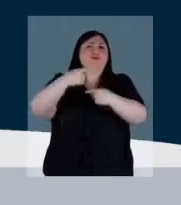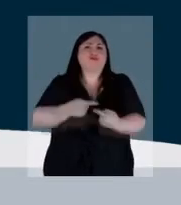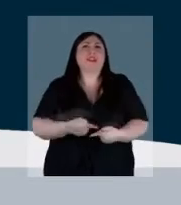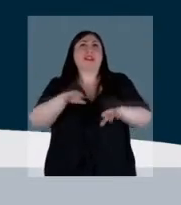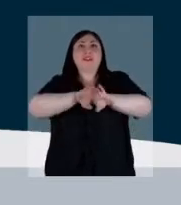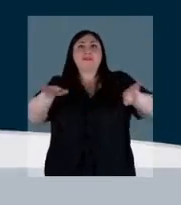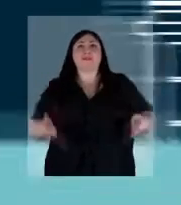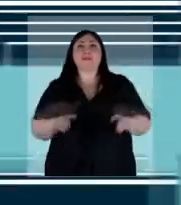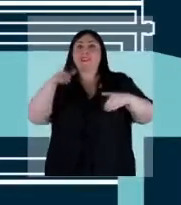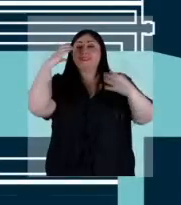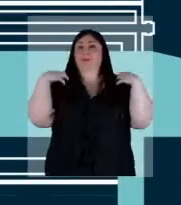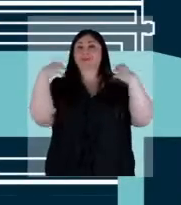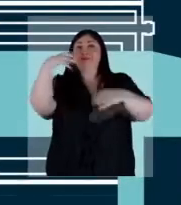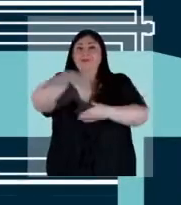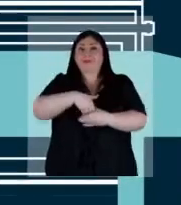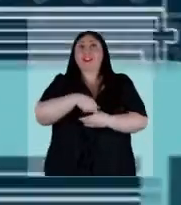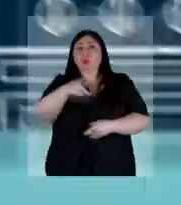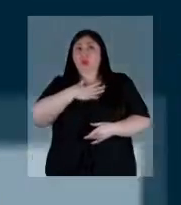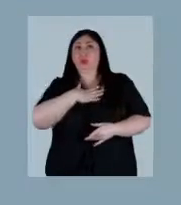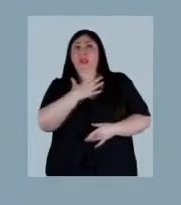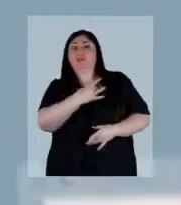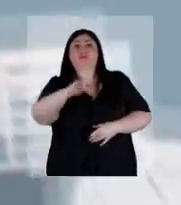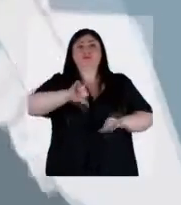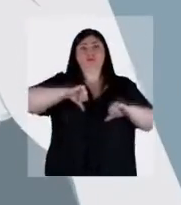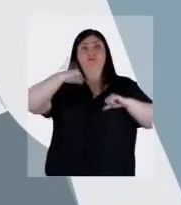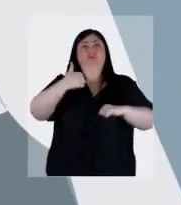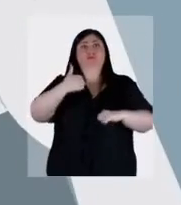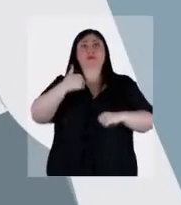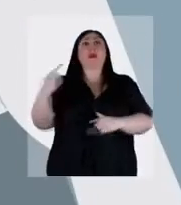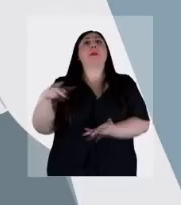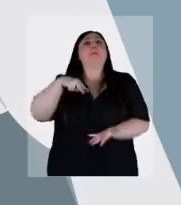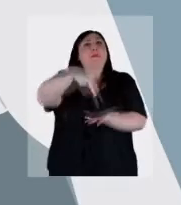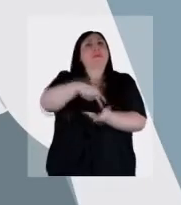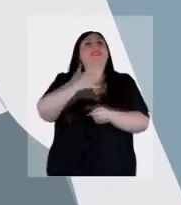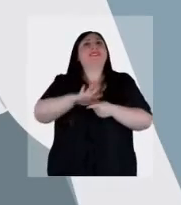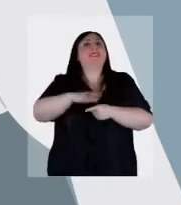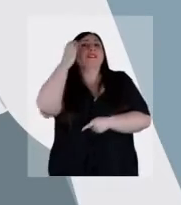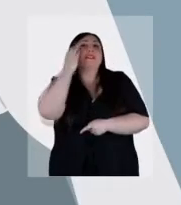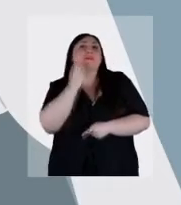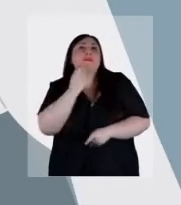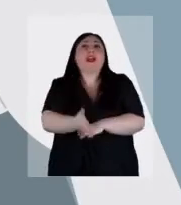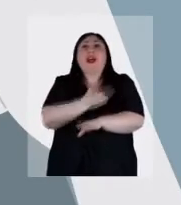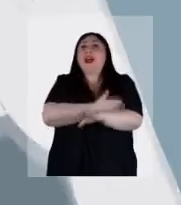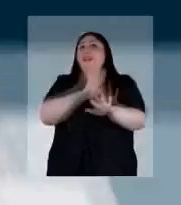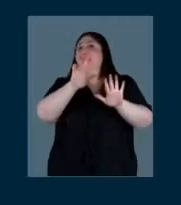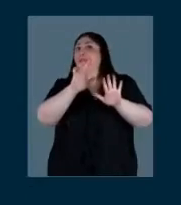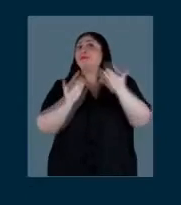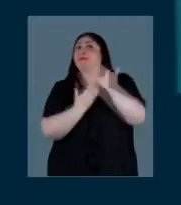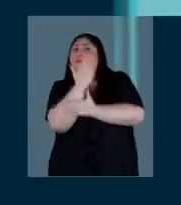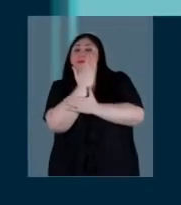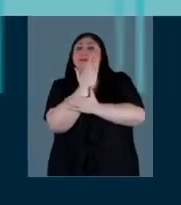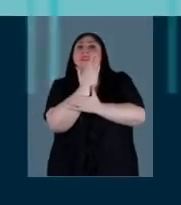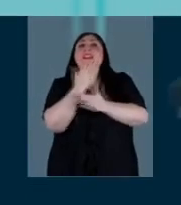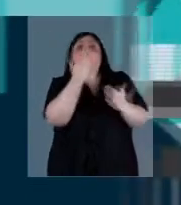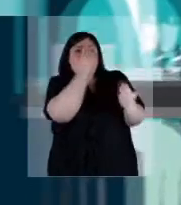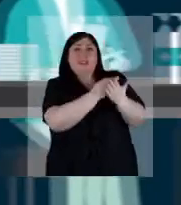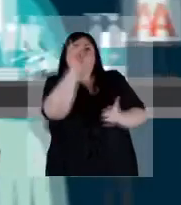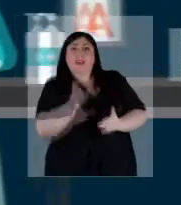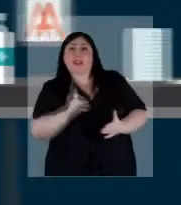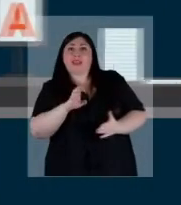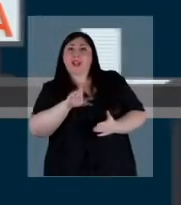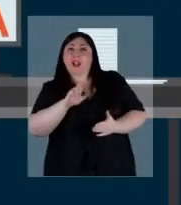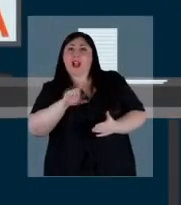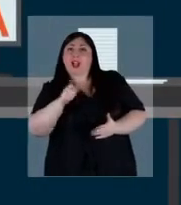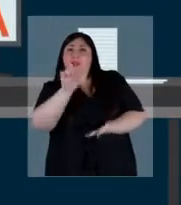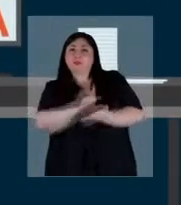elecciones se formule algún tipo de voto online, digamos, para que puedan ejercer ese voto. Porque es importante que todos